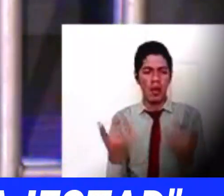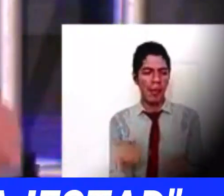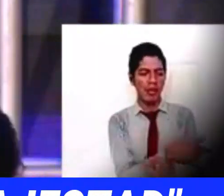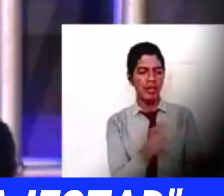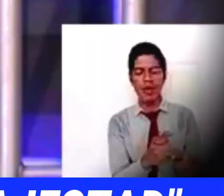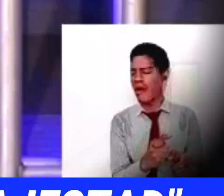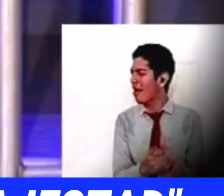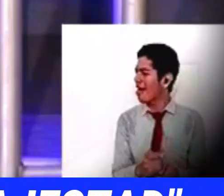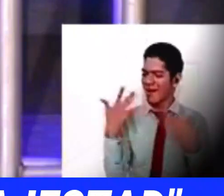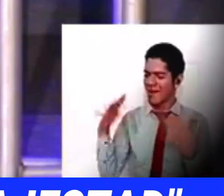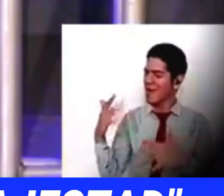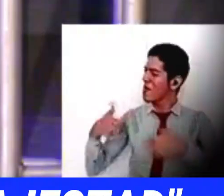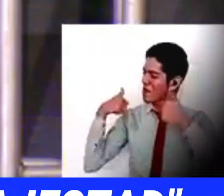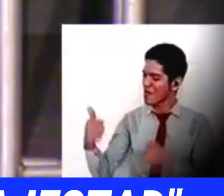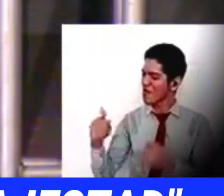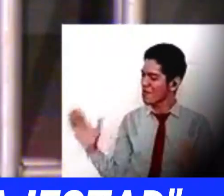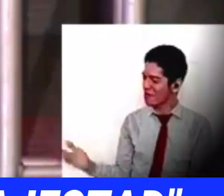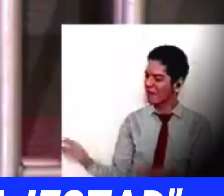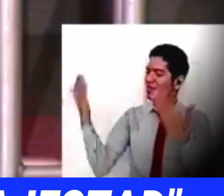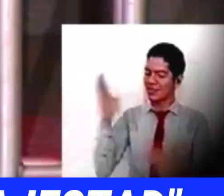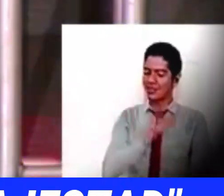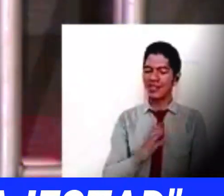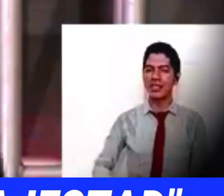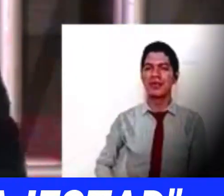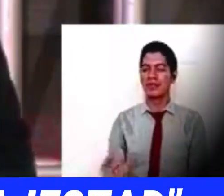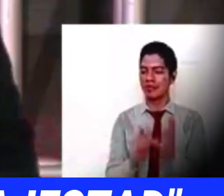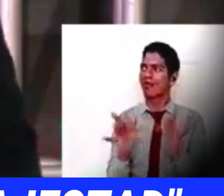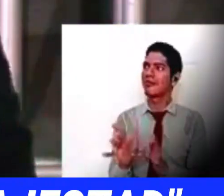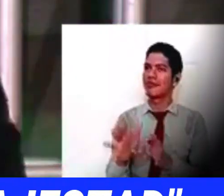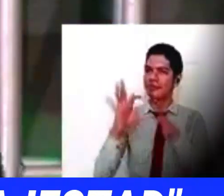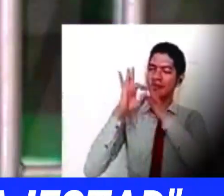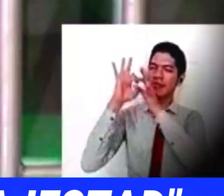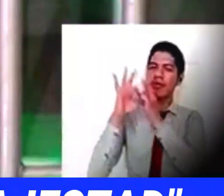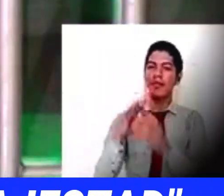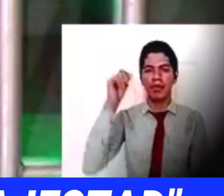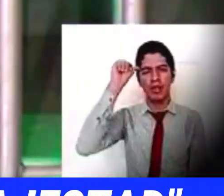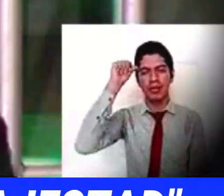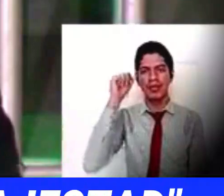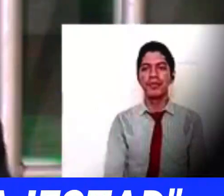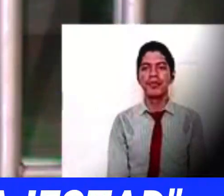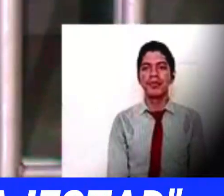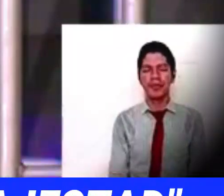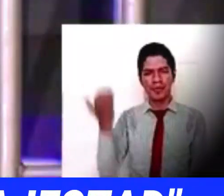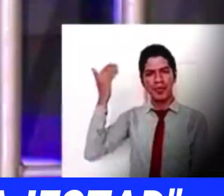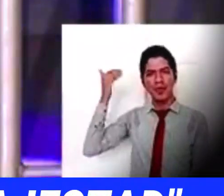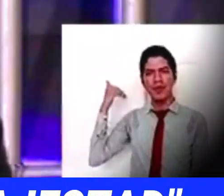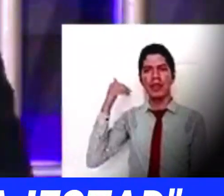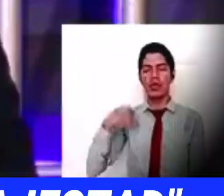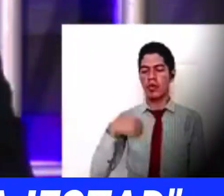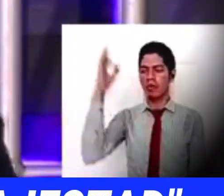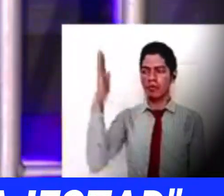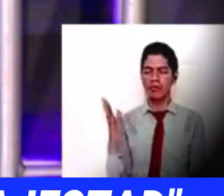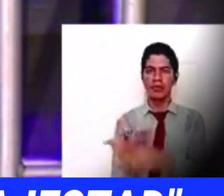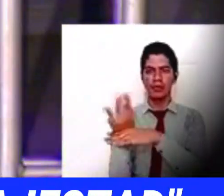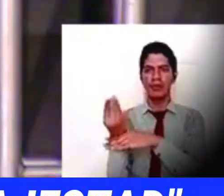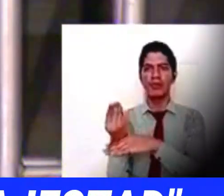de Jesús. Yo recuerdo un joven que el Señor nos regaló en una de las obras donde fui pastor. Ese hombre era peligrosísimo